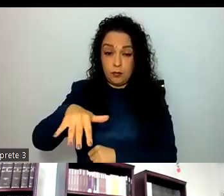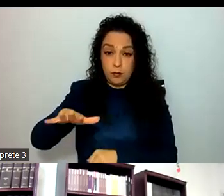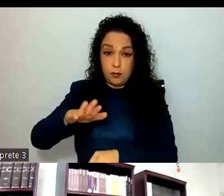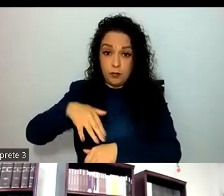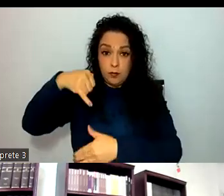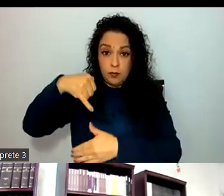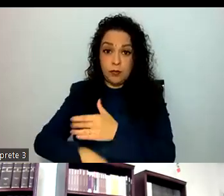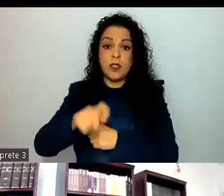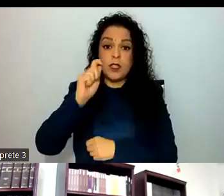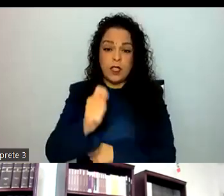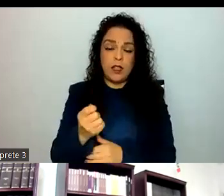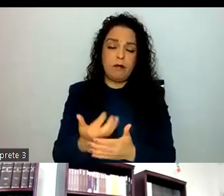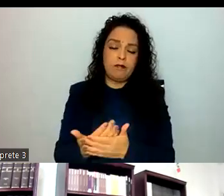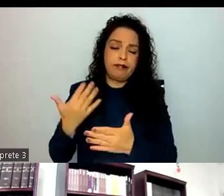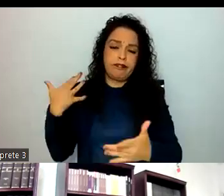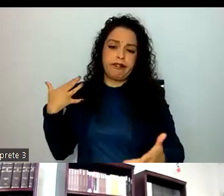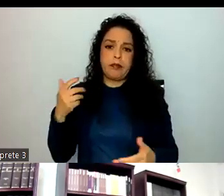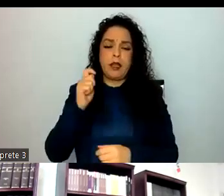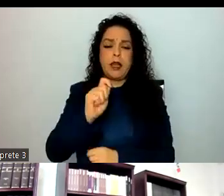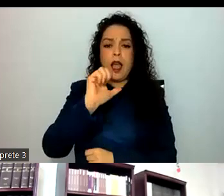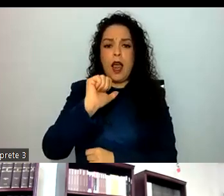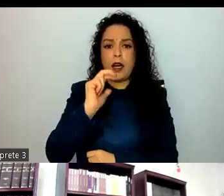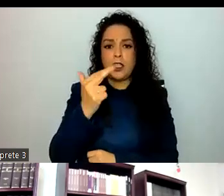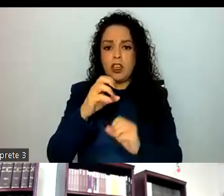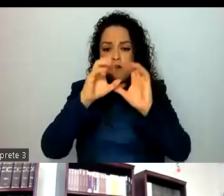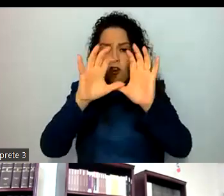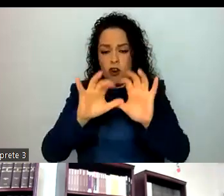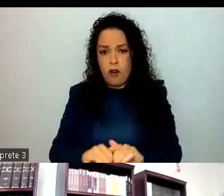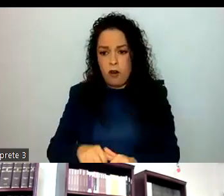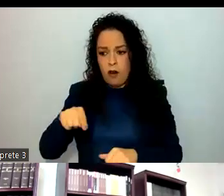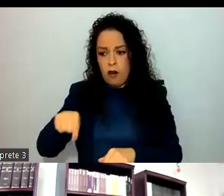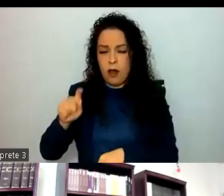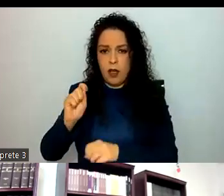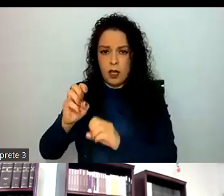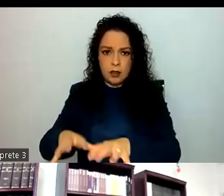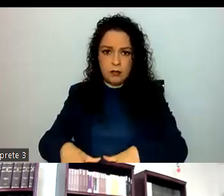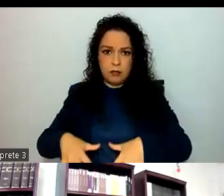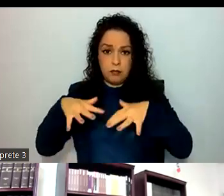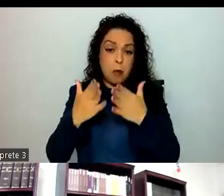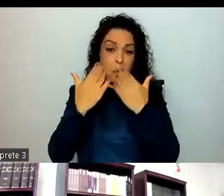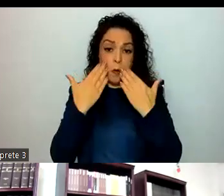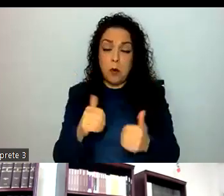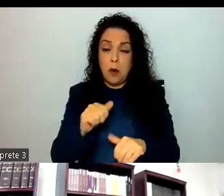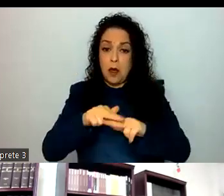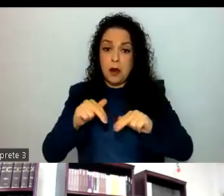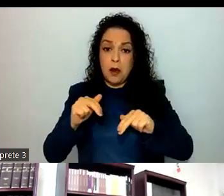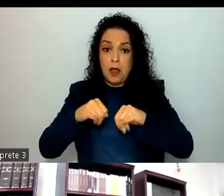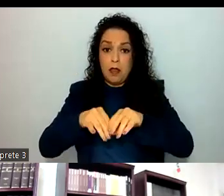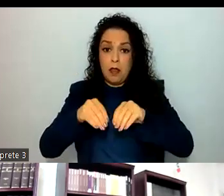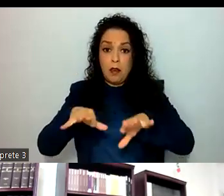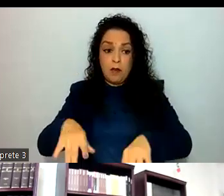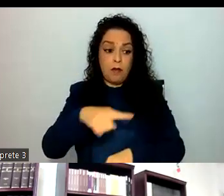archivo histórico de proceso parlamentario, no se localizó la información del interés del solicitante. Es cuanto.